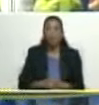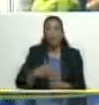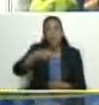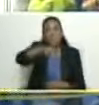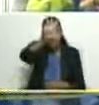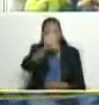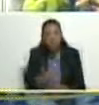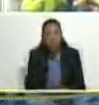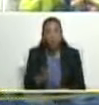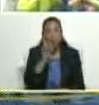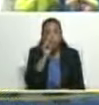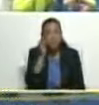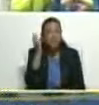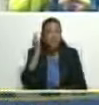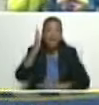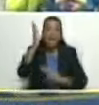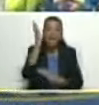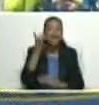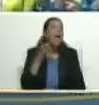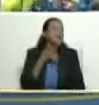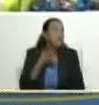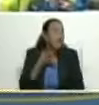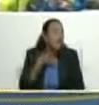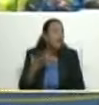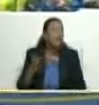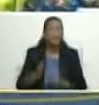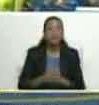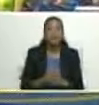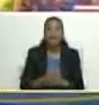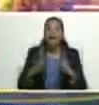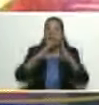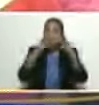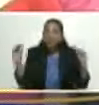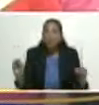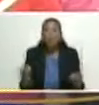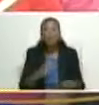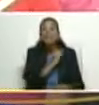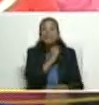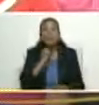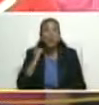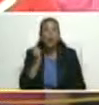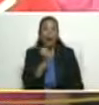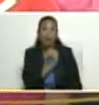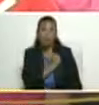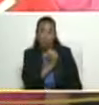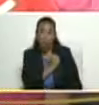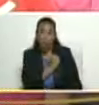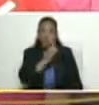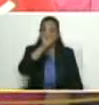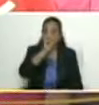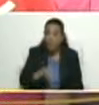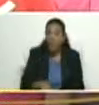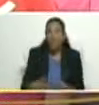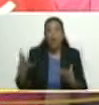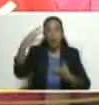pastores y pastoras e iglesias evangélicas, a todos los sacerdotes de la Iglesia Católica.